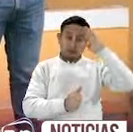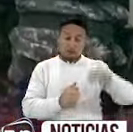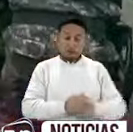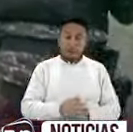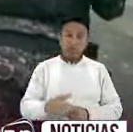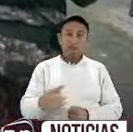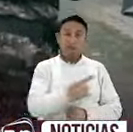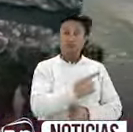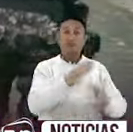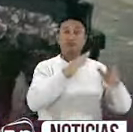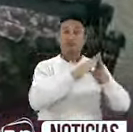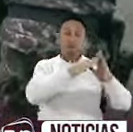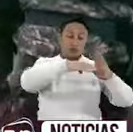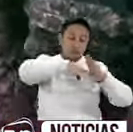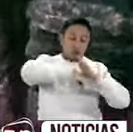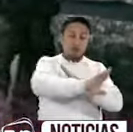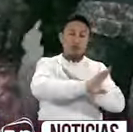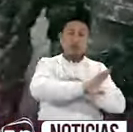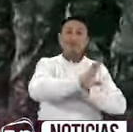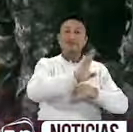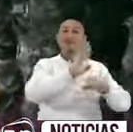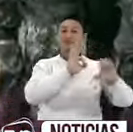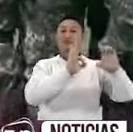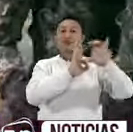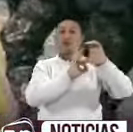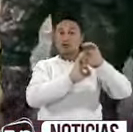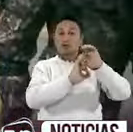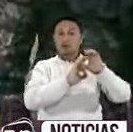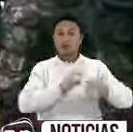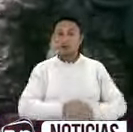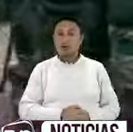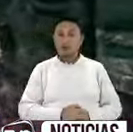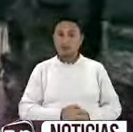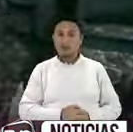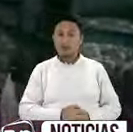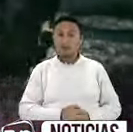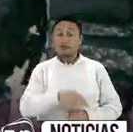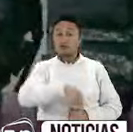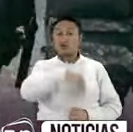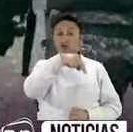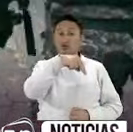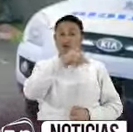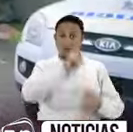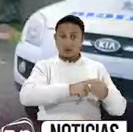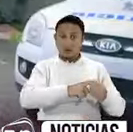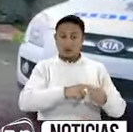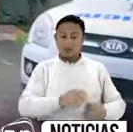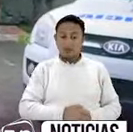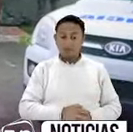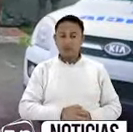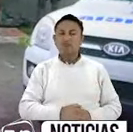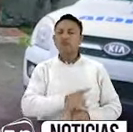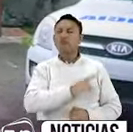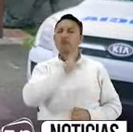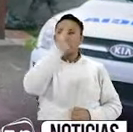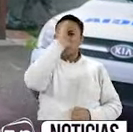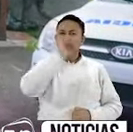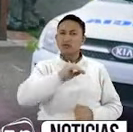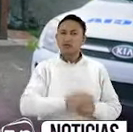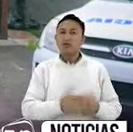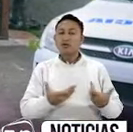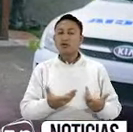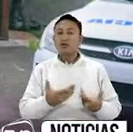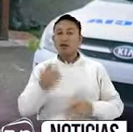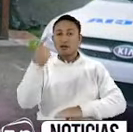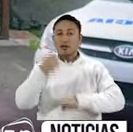Nacional efectuaron un allanamiento en una vivienda ubicada en la parroquia de Cumbayá, al nororiente de Quito. Los uniformados ingresaron con una